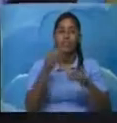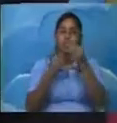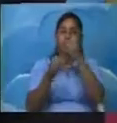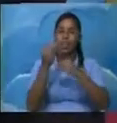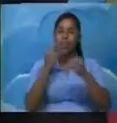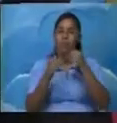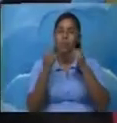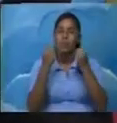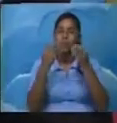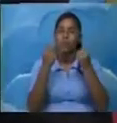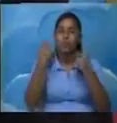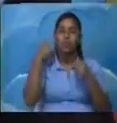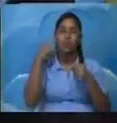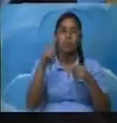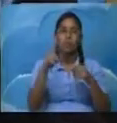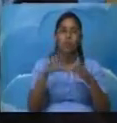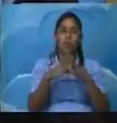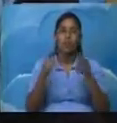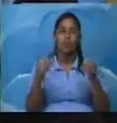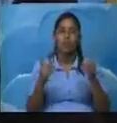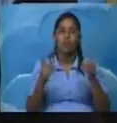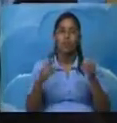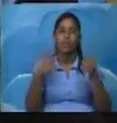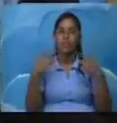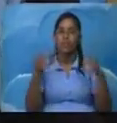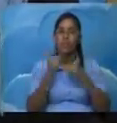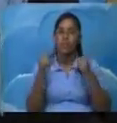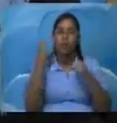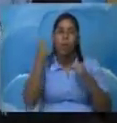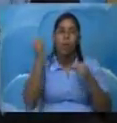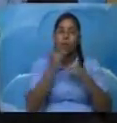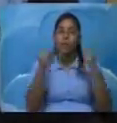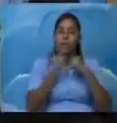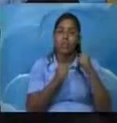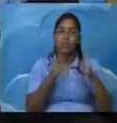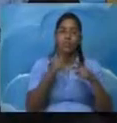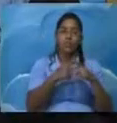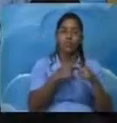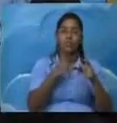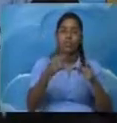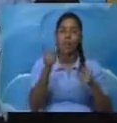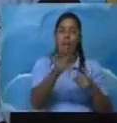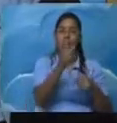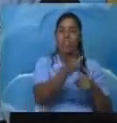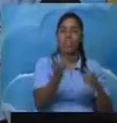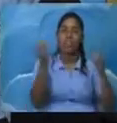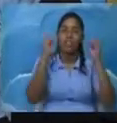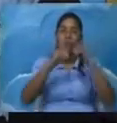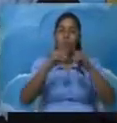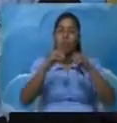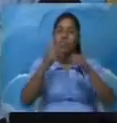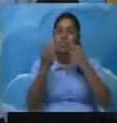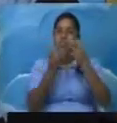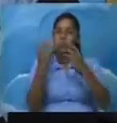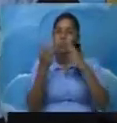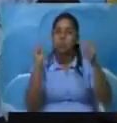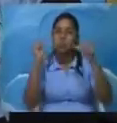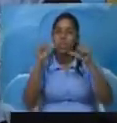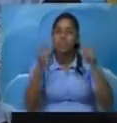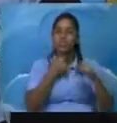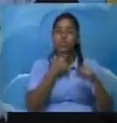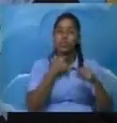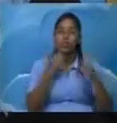mucho allá por el tema del invierno, para el frío. Entonces la gente le agrega un poco de picante y eso. Entonces se gusta